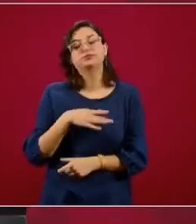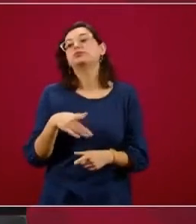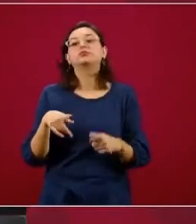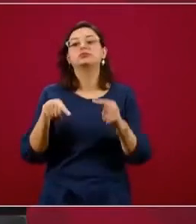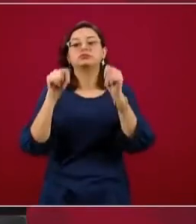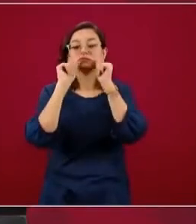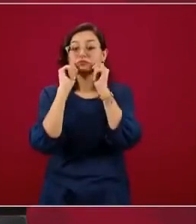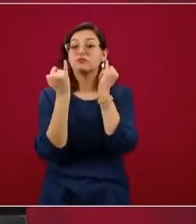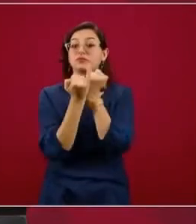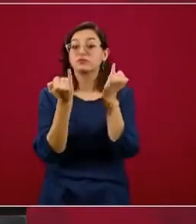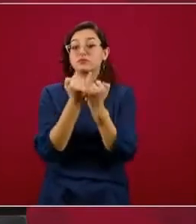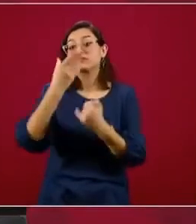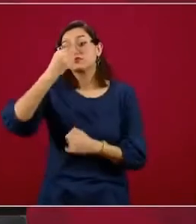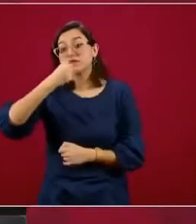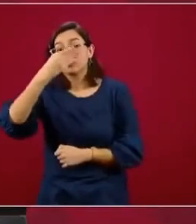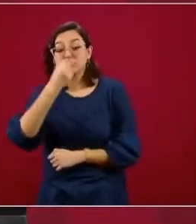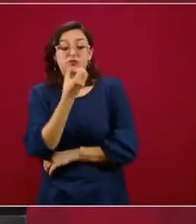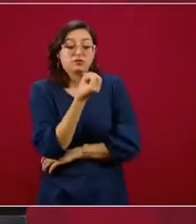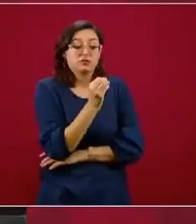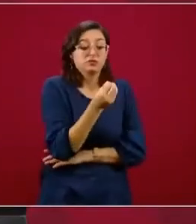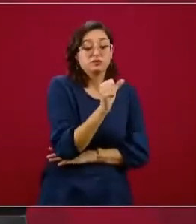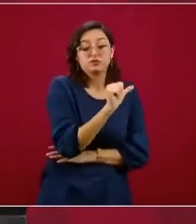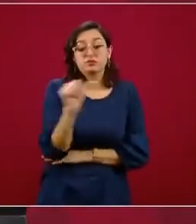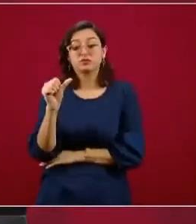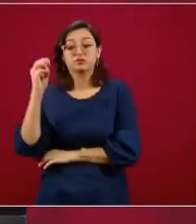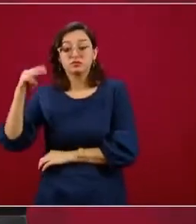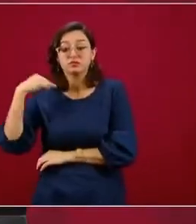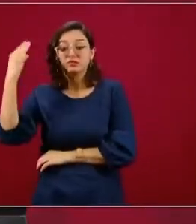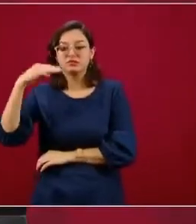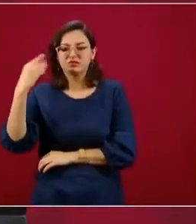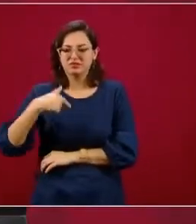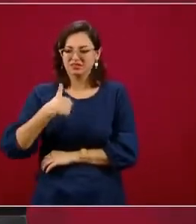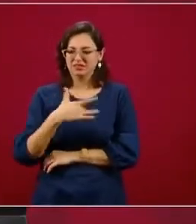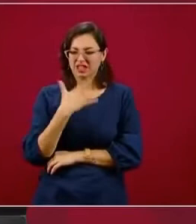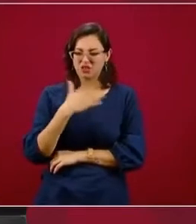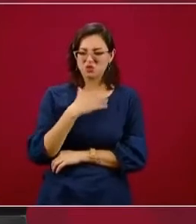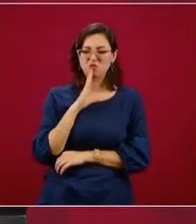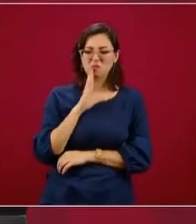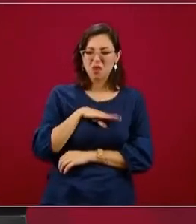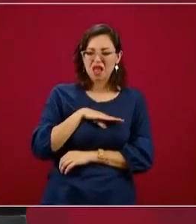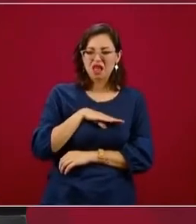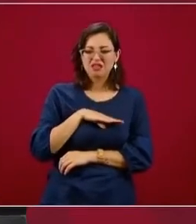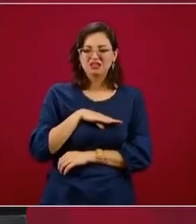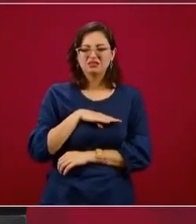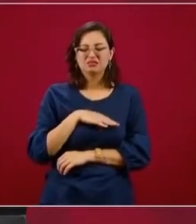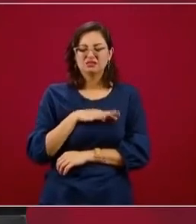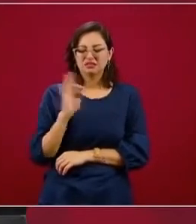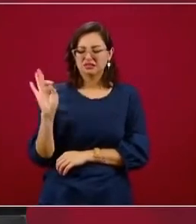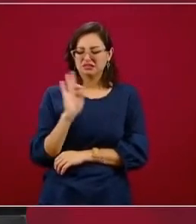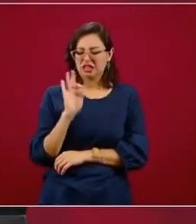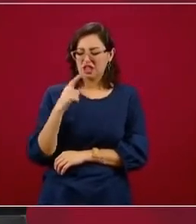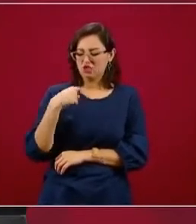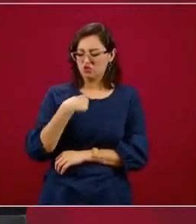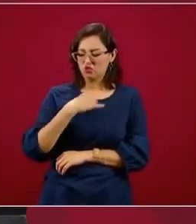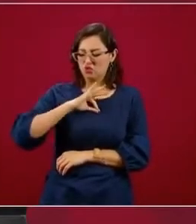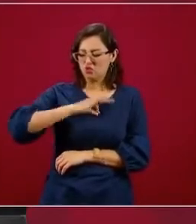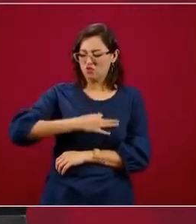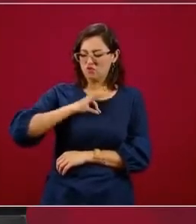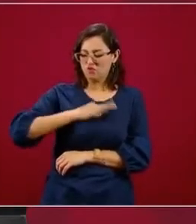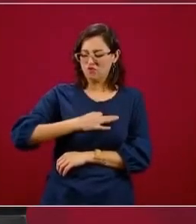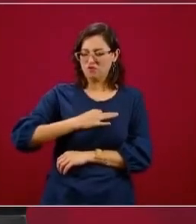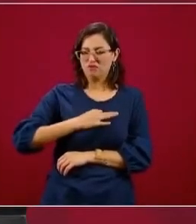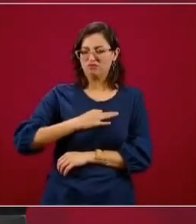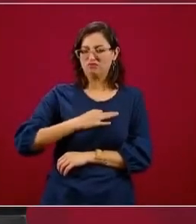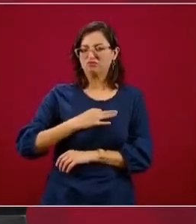de influenza, de octubre a marzo. Si tenemos síntomas que nos hacen sospechar que tenemos una infección